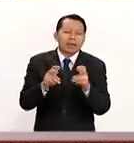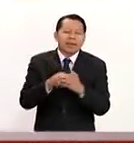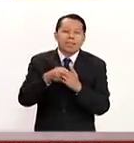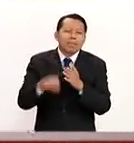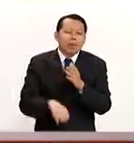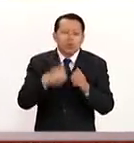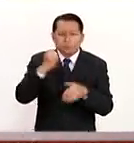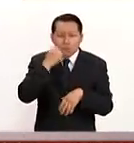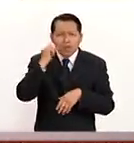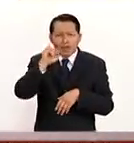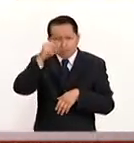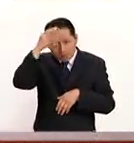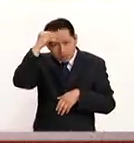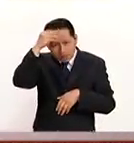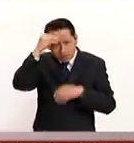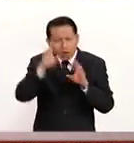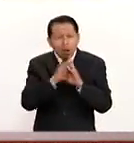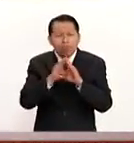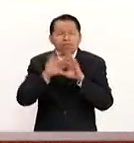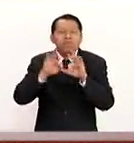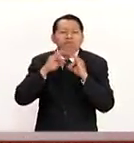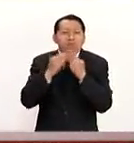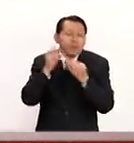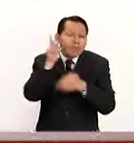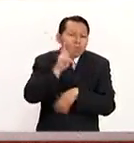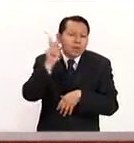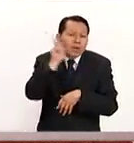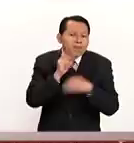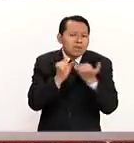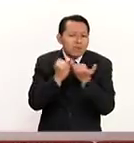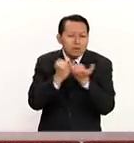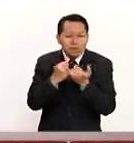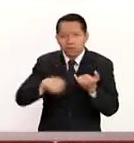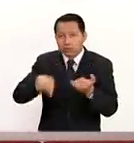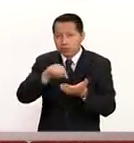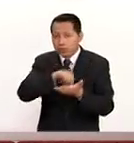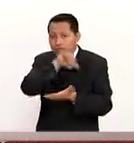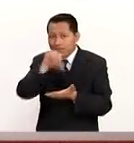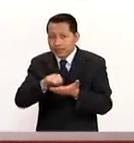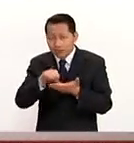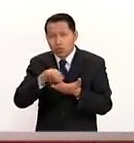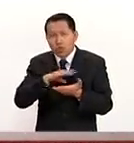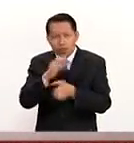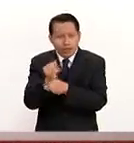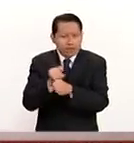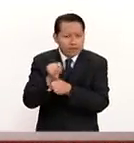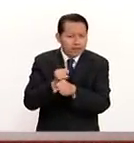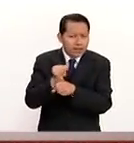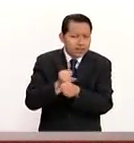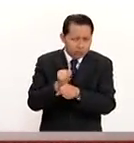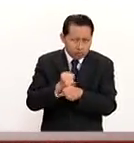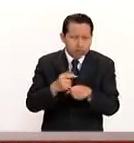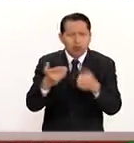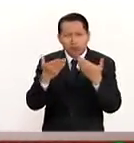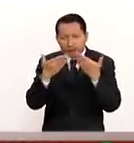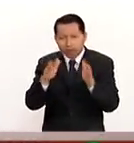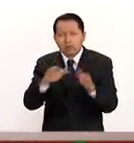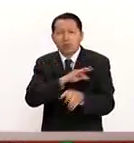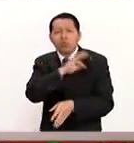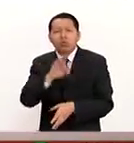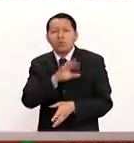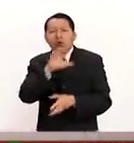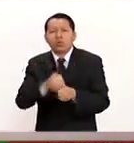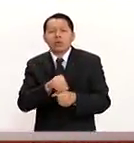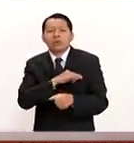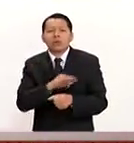en la escuela, pero de manera experimental. Nosotros obviamente como centros de investigación pública debemos involucrarnos un poco más en dar